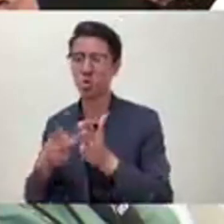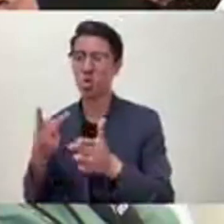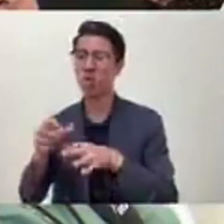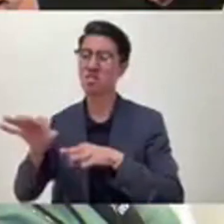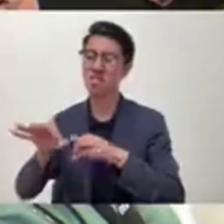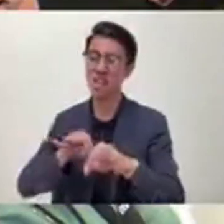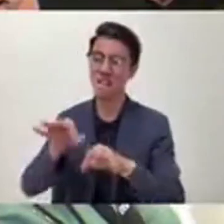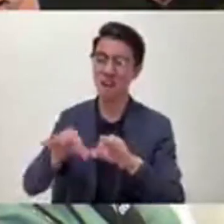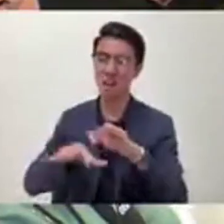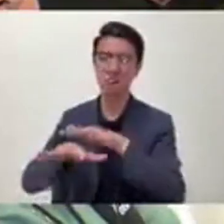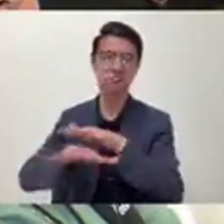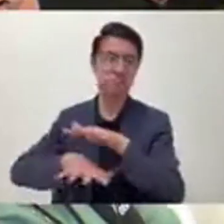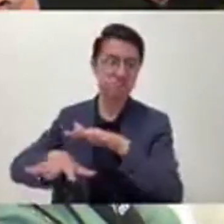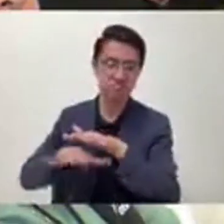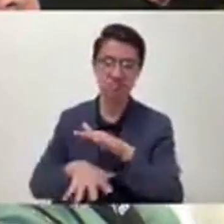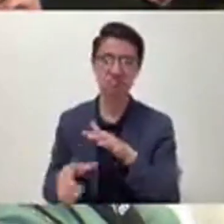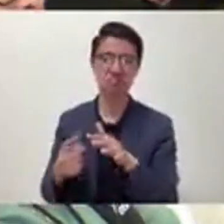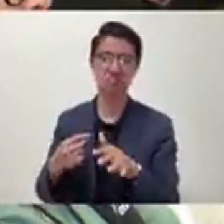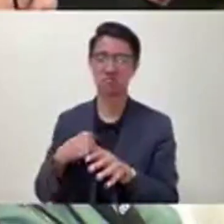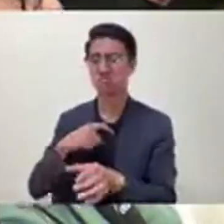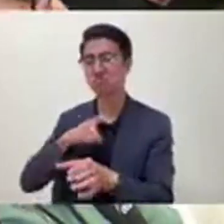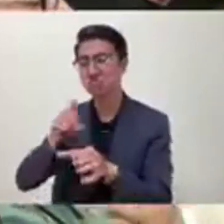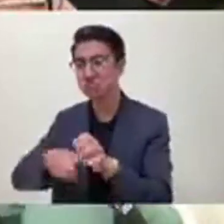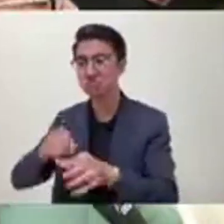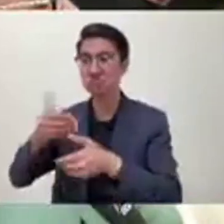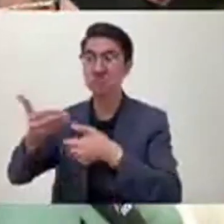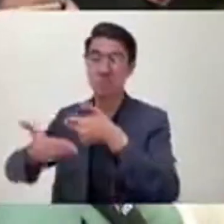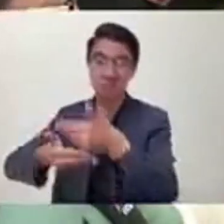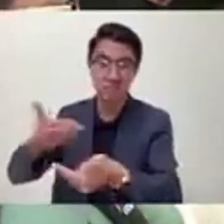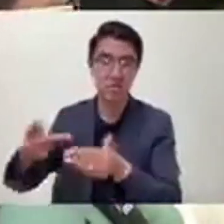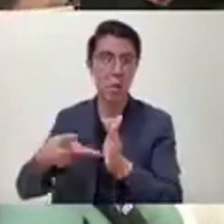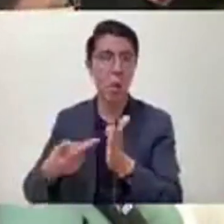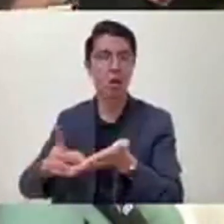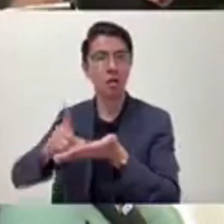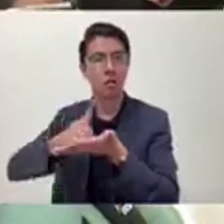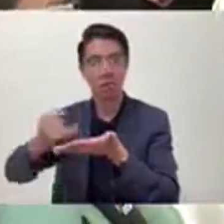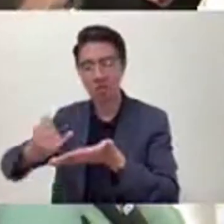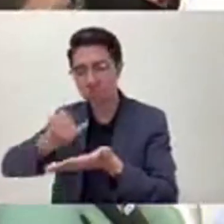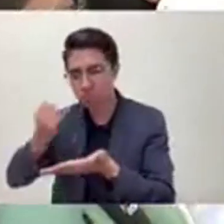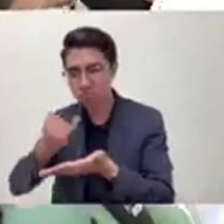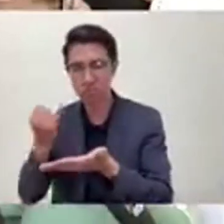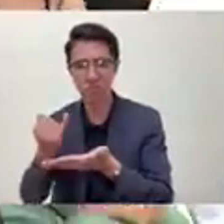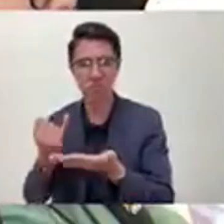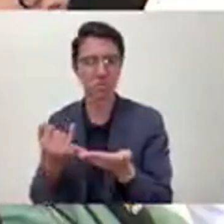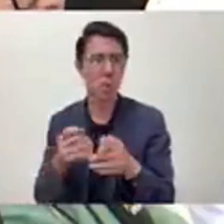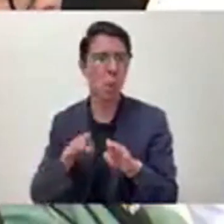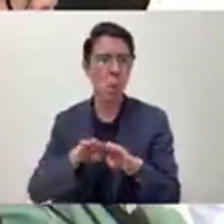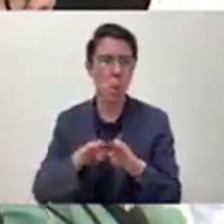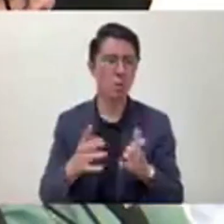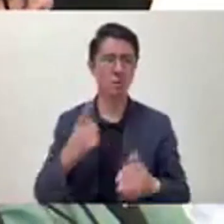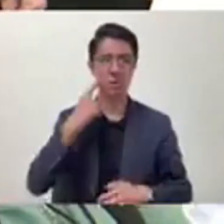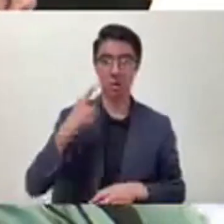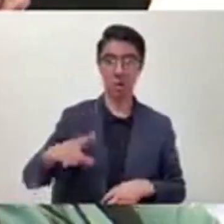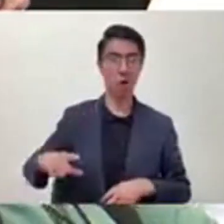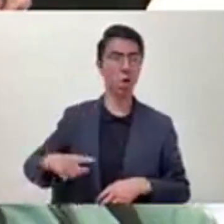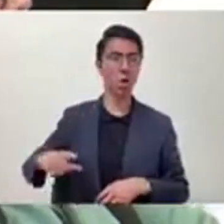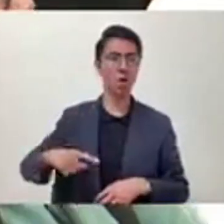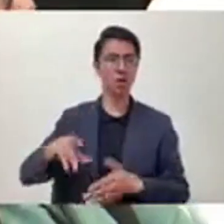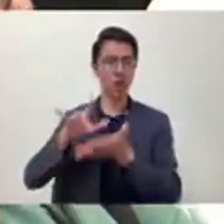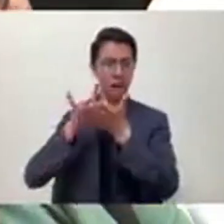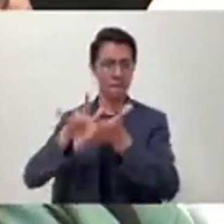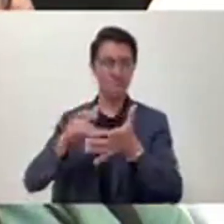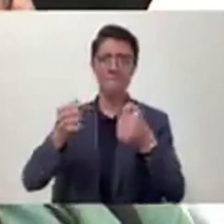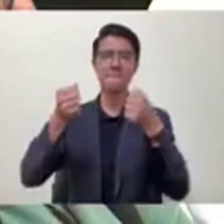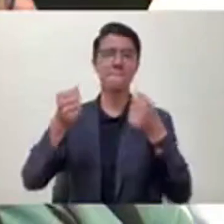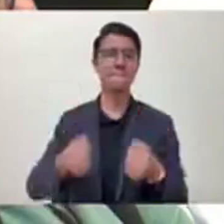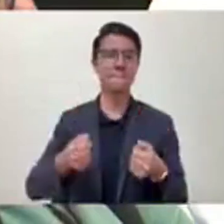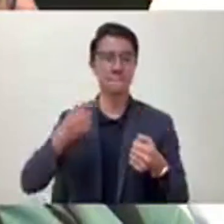esa situación Cómo poder apoyar desde el poder judicial para asegurarse de que no haya ese otro